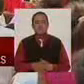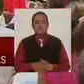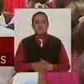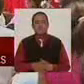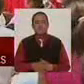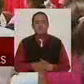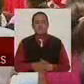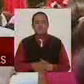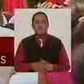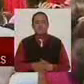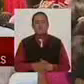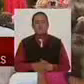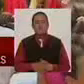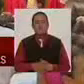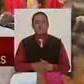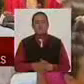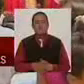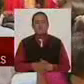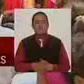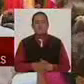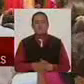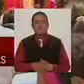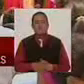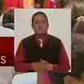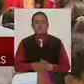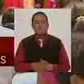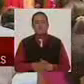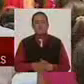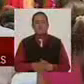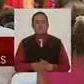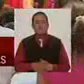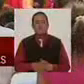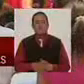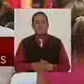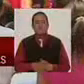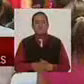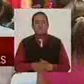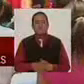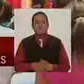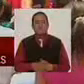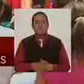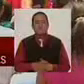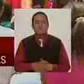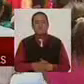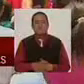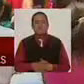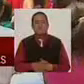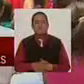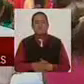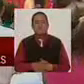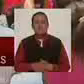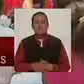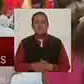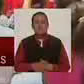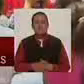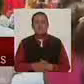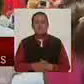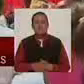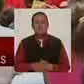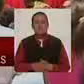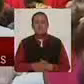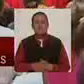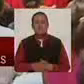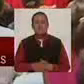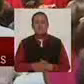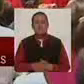weitiamo, rintu, ina papi, hichamunu weitiamo, dunadis, ina puya duca, así, ma papi,